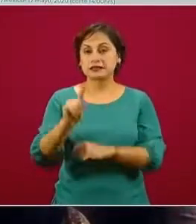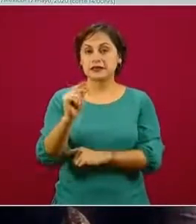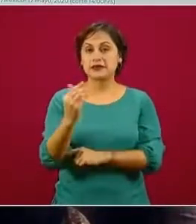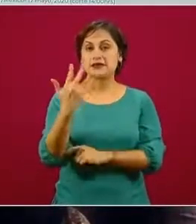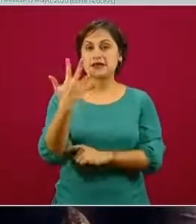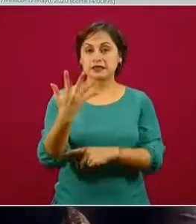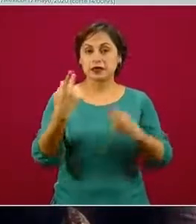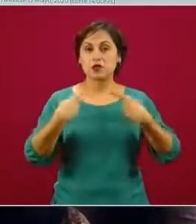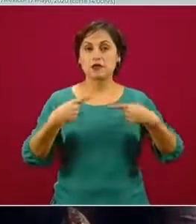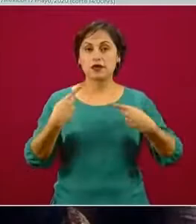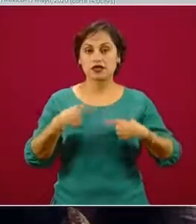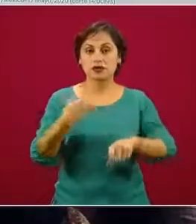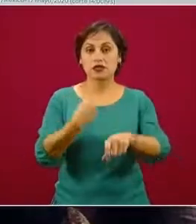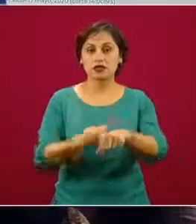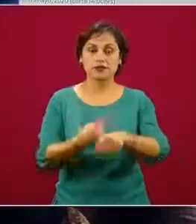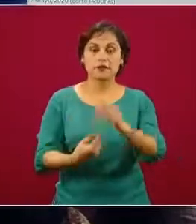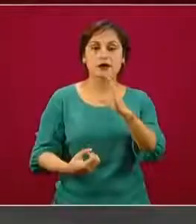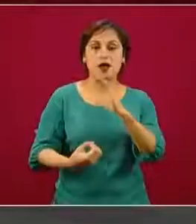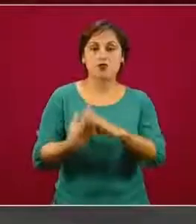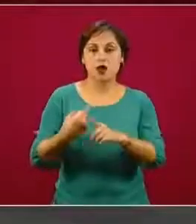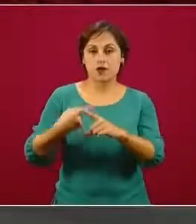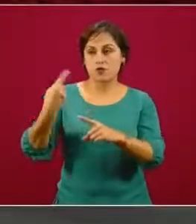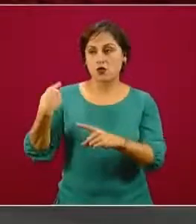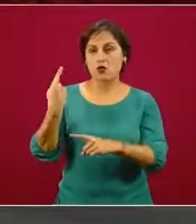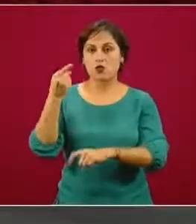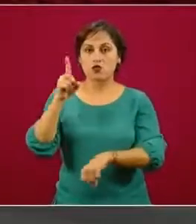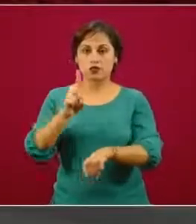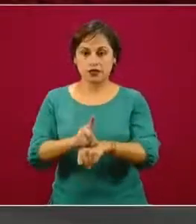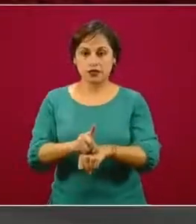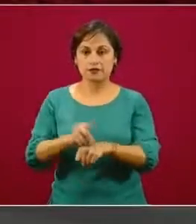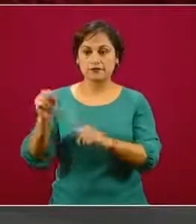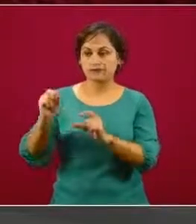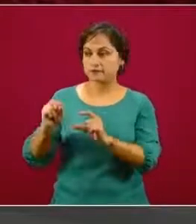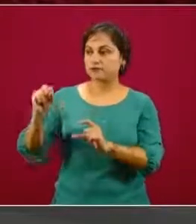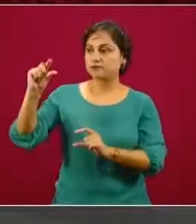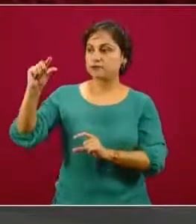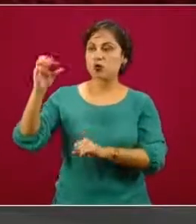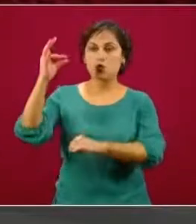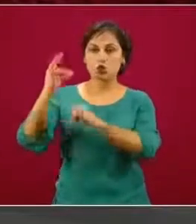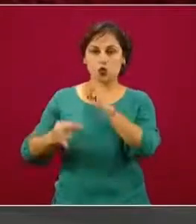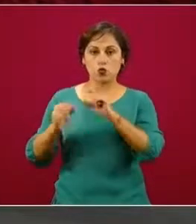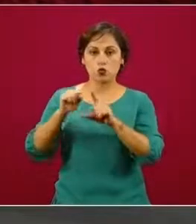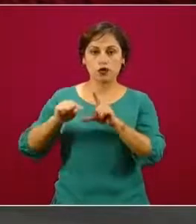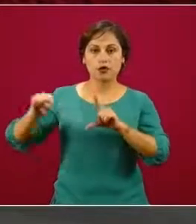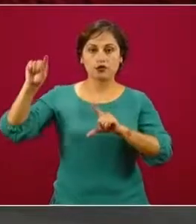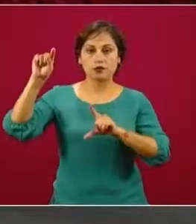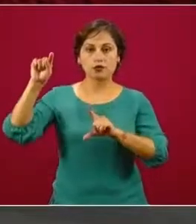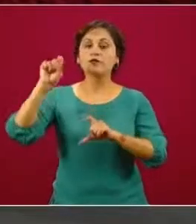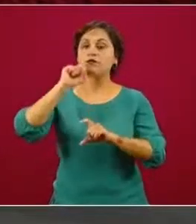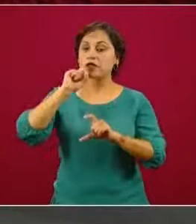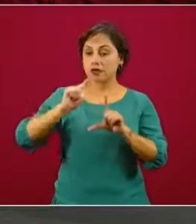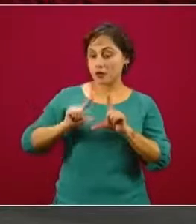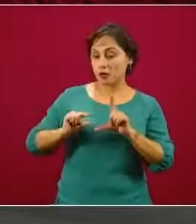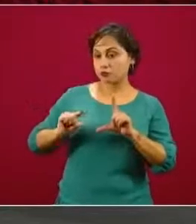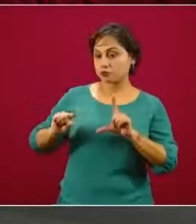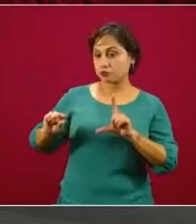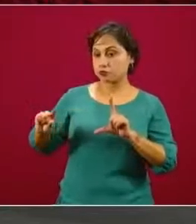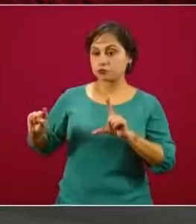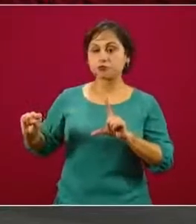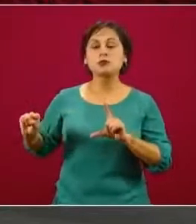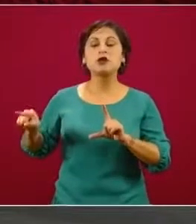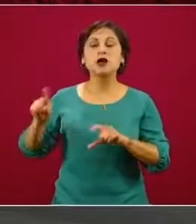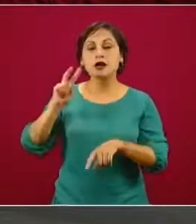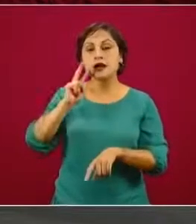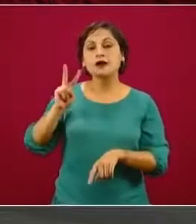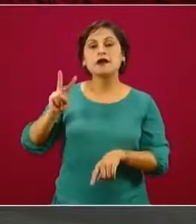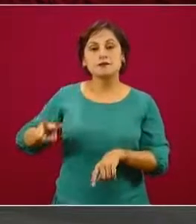las últimas 24 horas y corresponde a este último tramo. Y su correspondiente en la curva epidémica diaria, en donde tenemos el